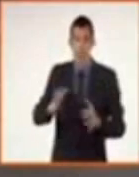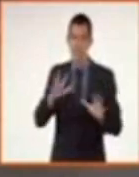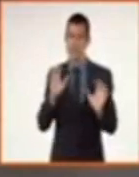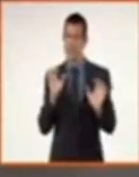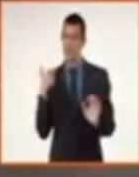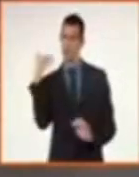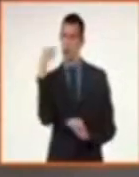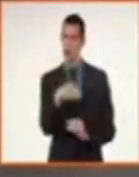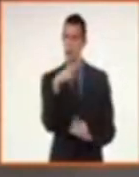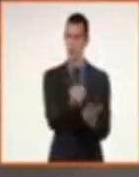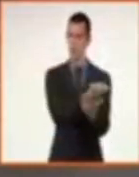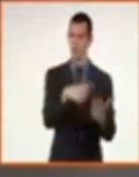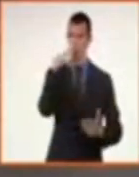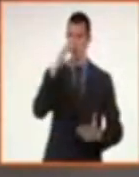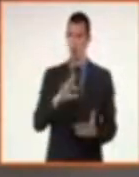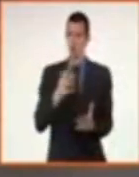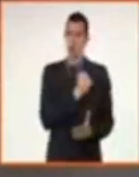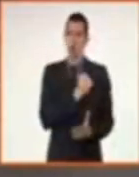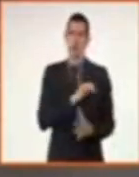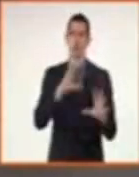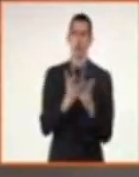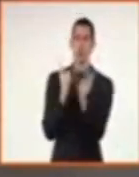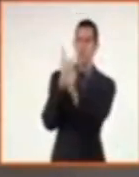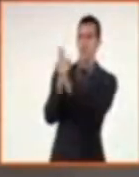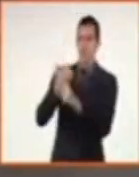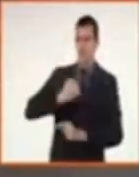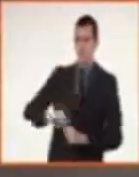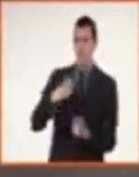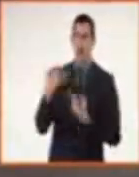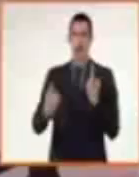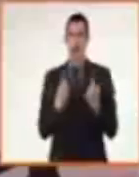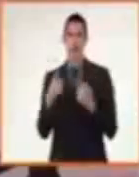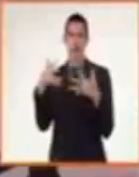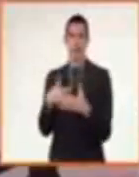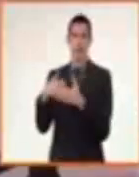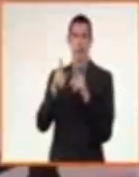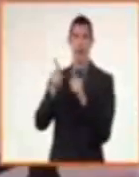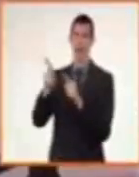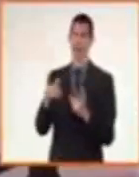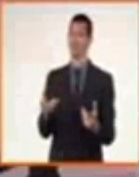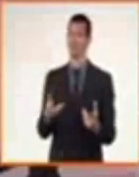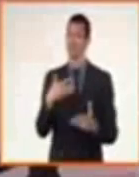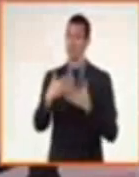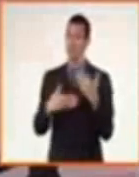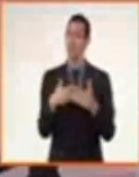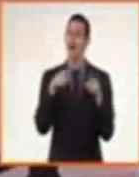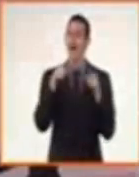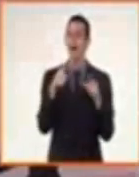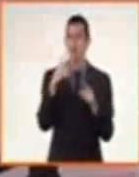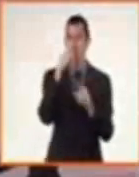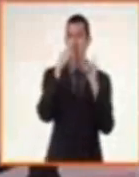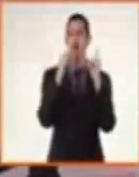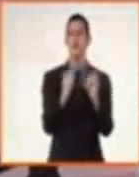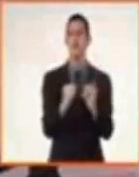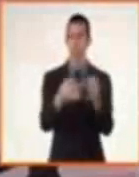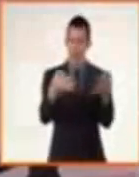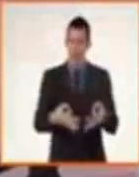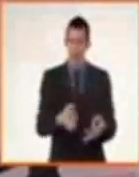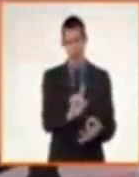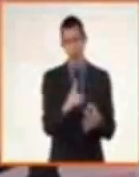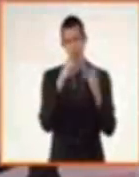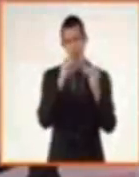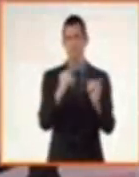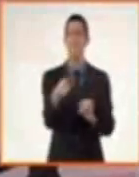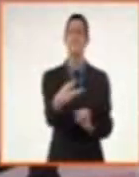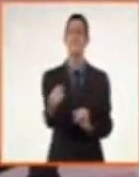Pero Jorge, tú que eres parte de la Asamblea Municipal de La Lisa, ¿no? Uh-huh. Dice el señor Brian Nichols, y lo repite